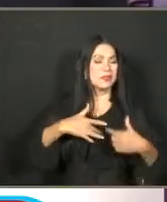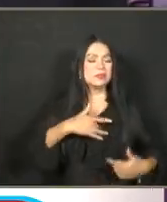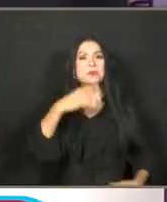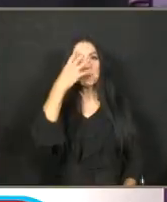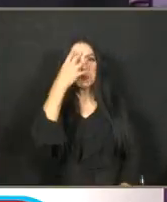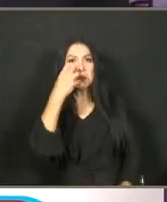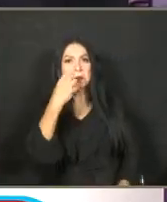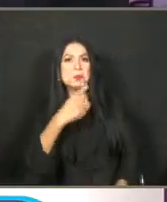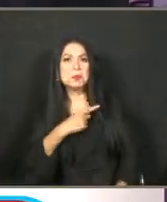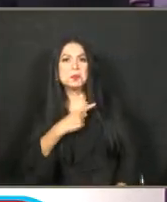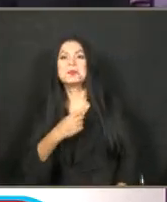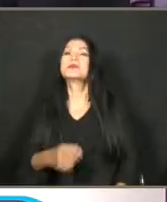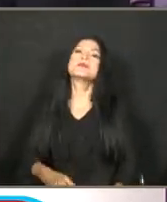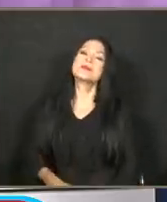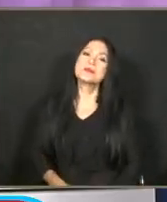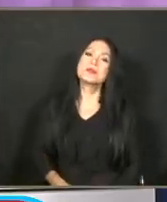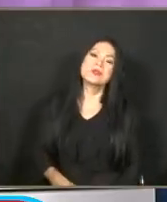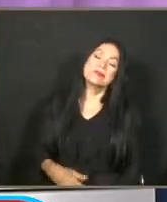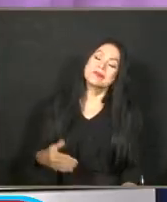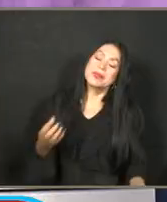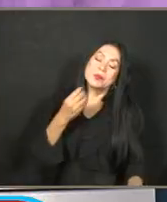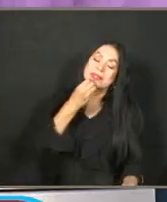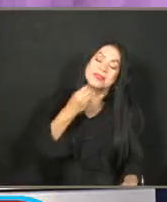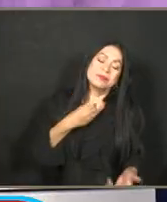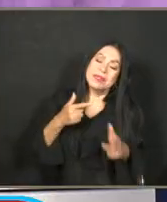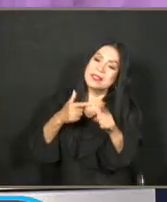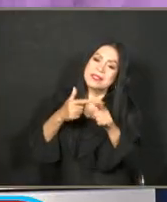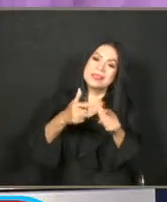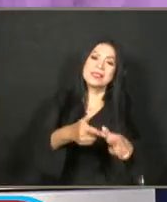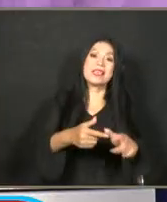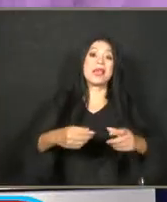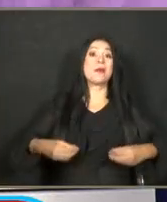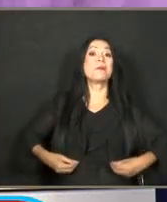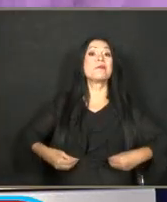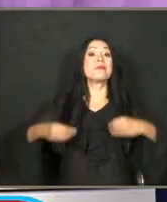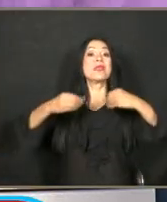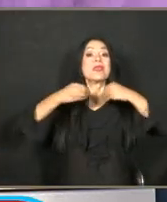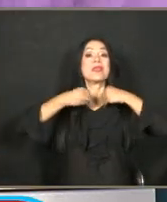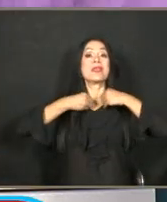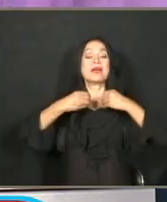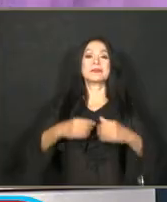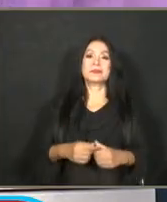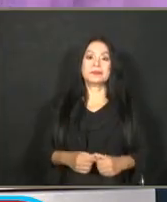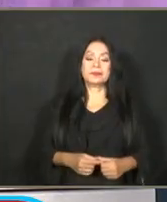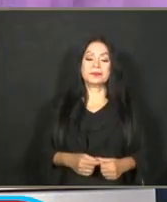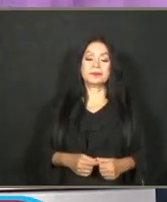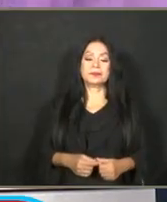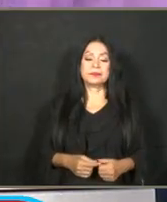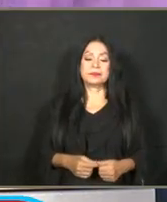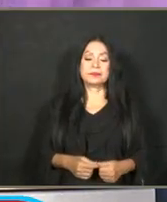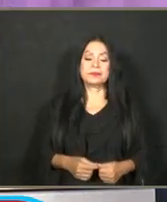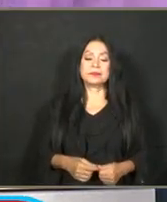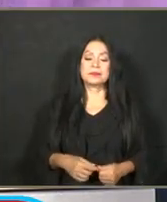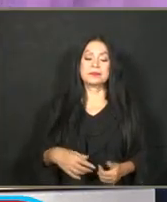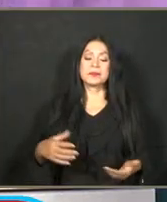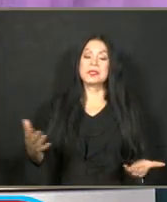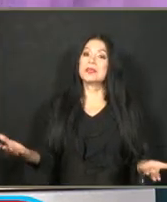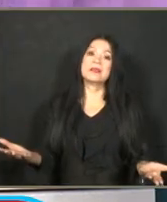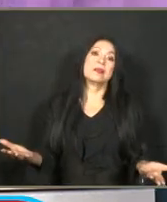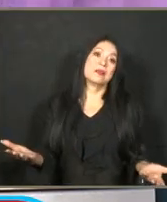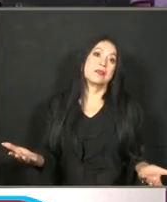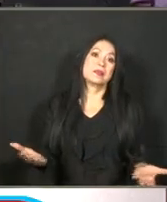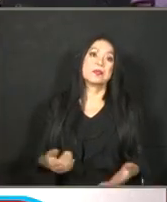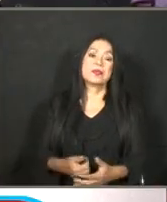es que tienes que tirar para adelante y más luego al final como que te aferras a la gente que tienes adelante sabes al alrededor no hace nada acabo de ser papá